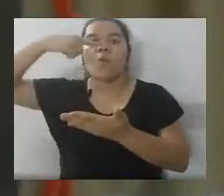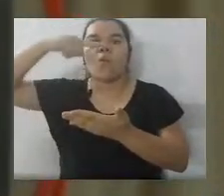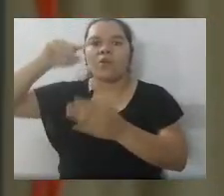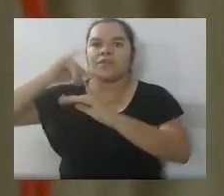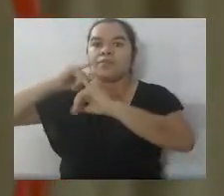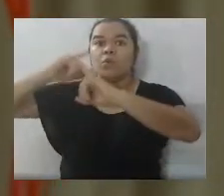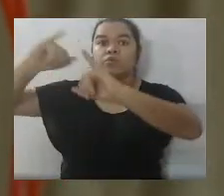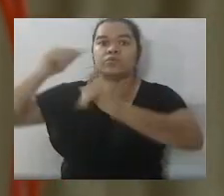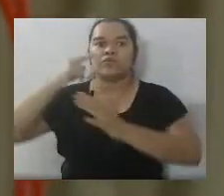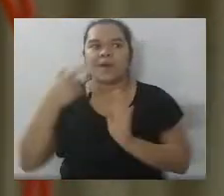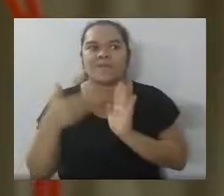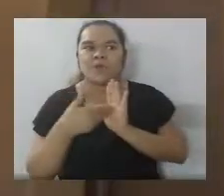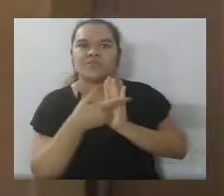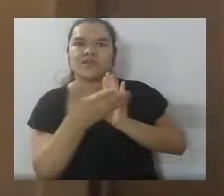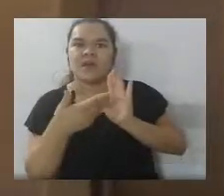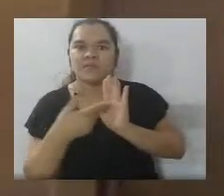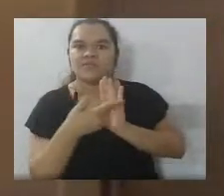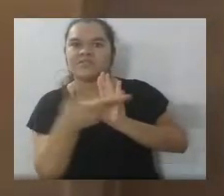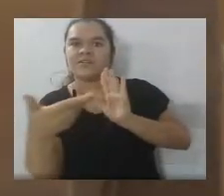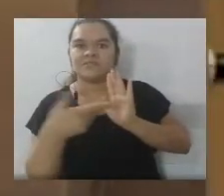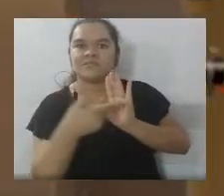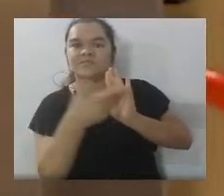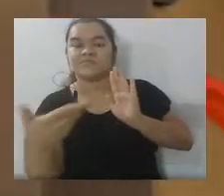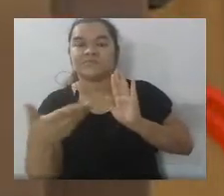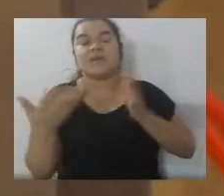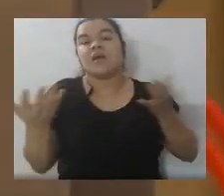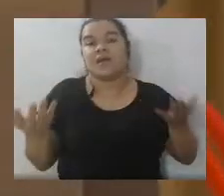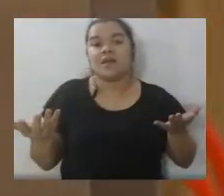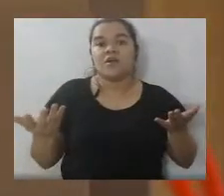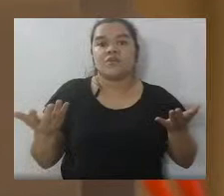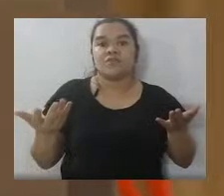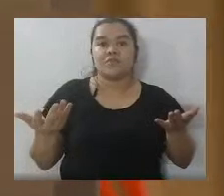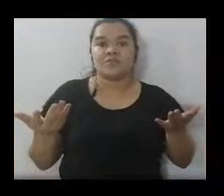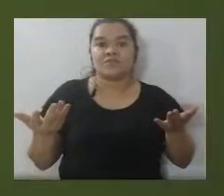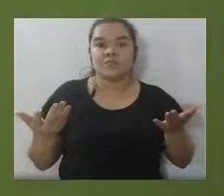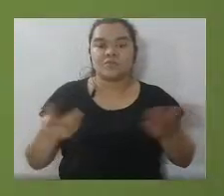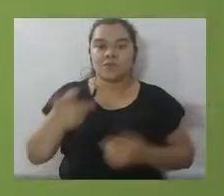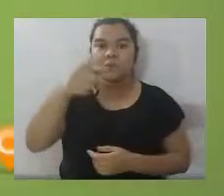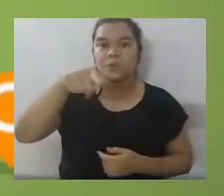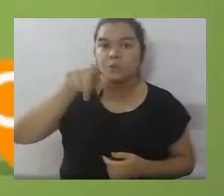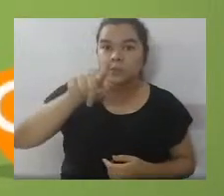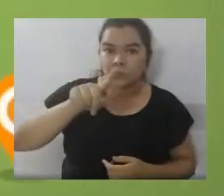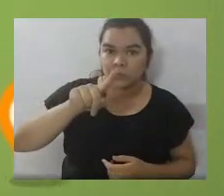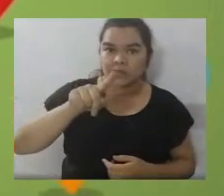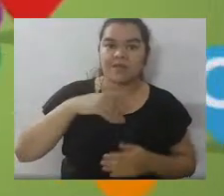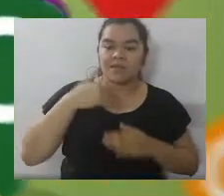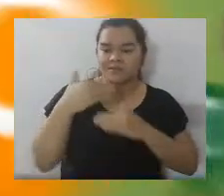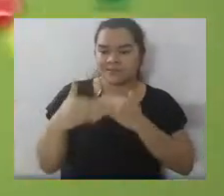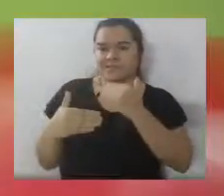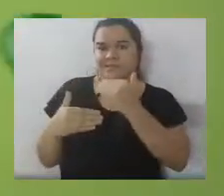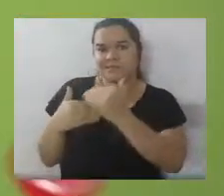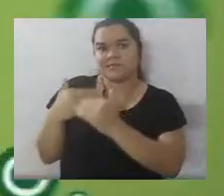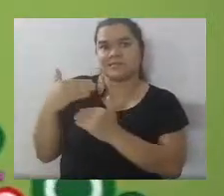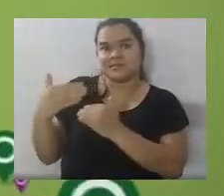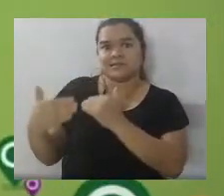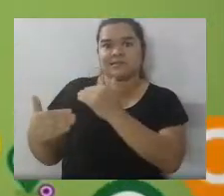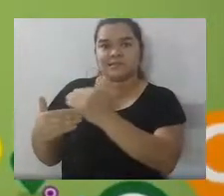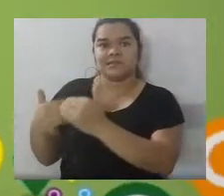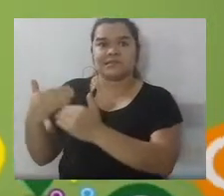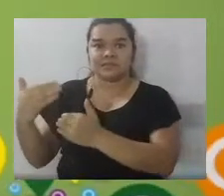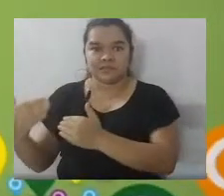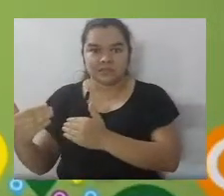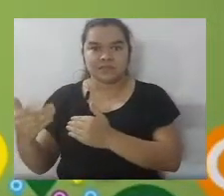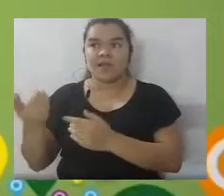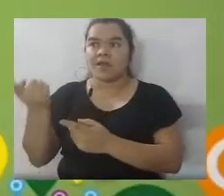de su carrera, cosa de que en ningún, es decir, cuando ustedes, a medida que van cursando, lo